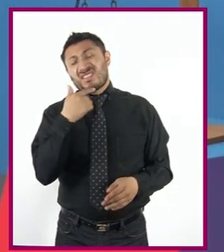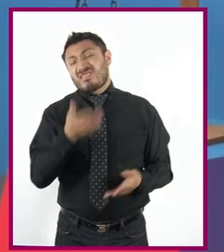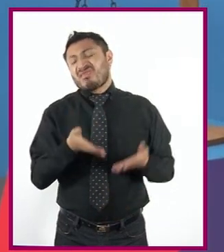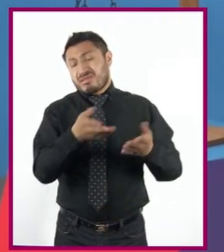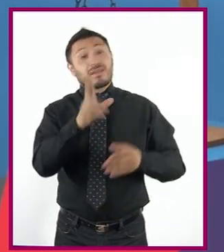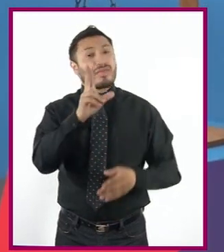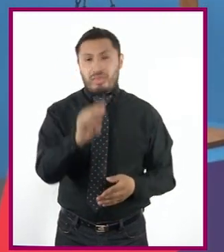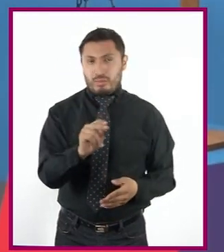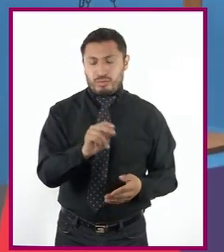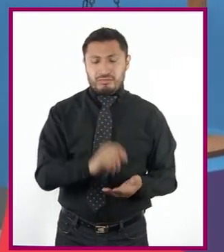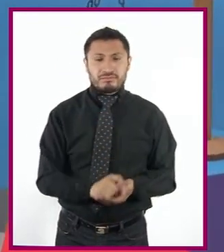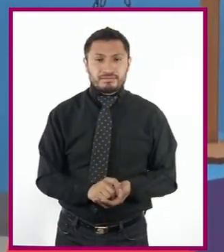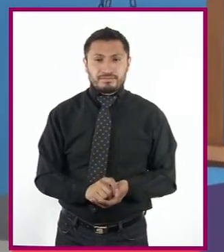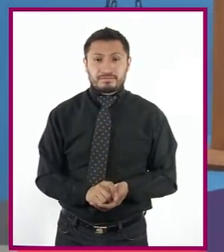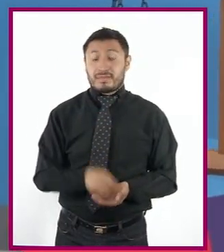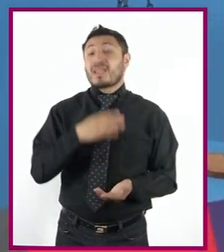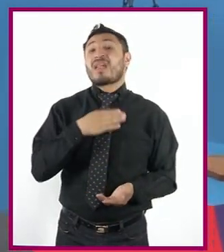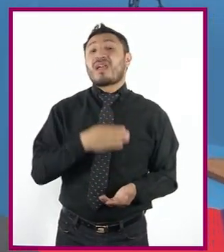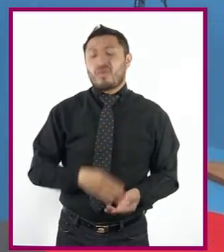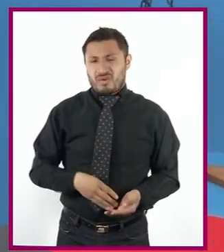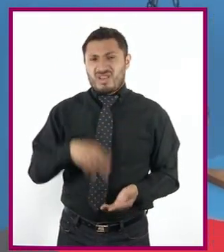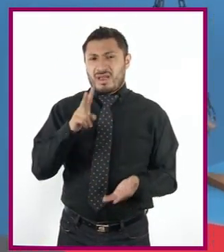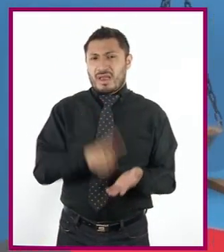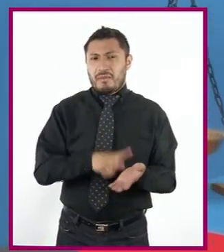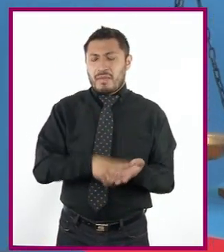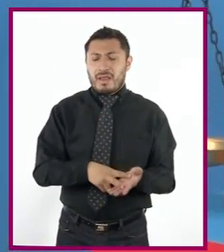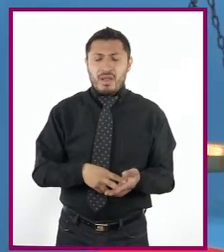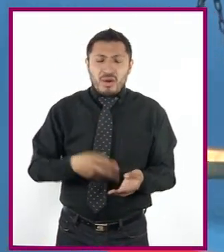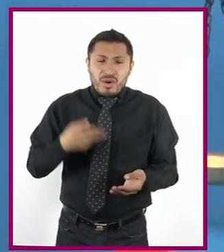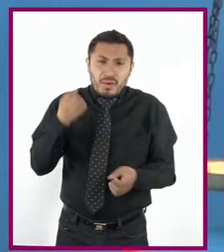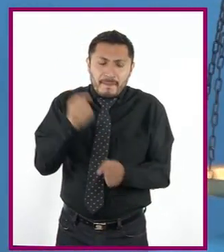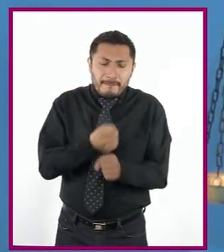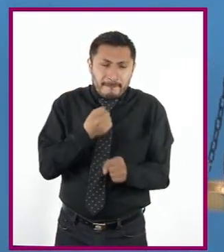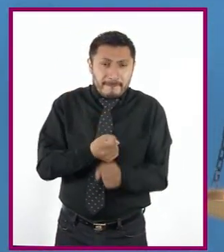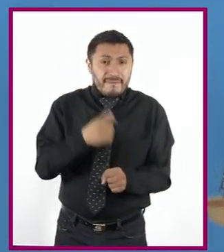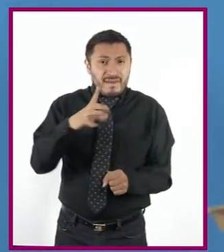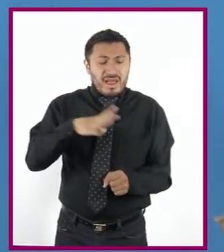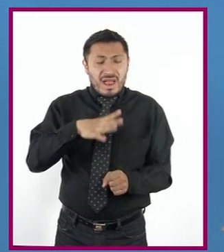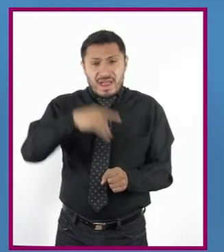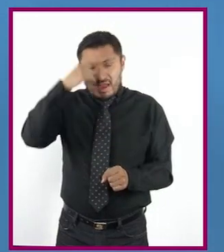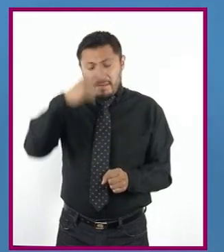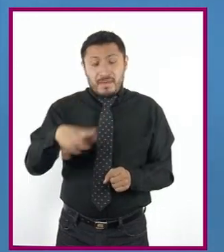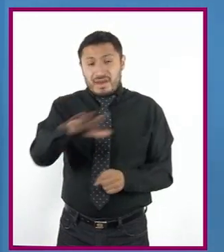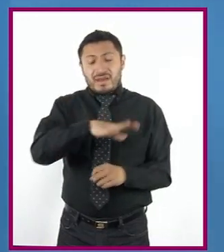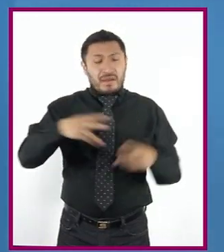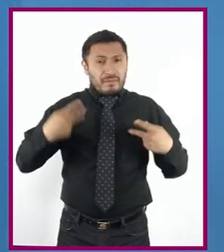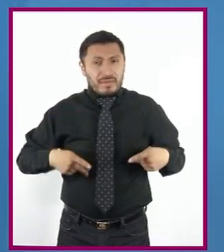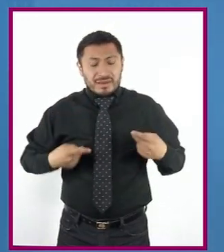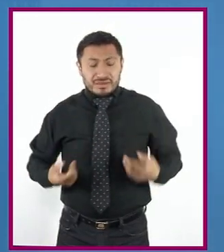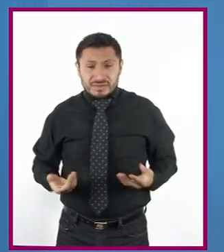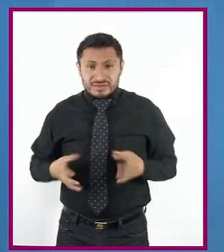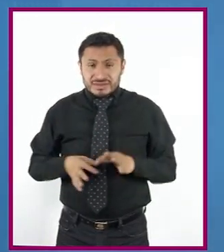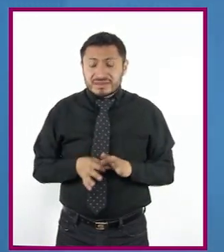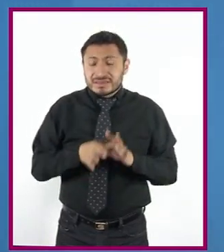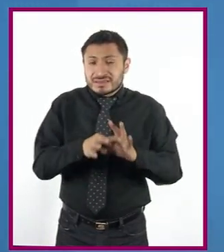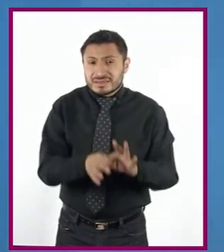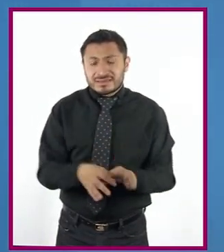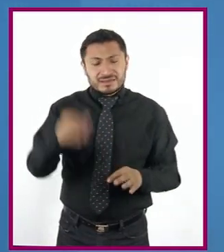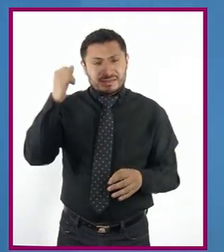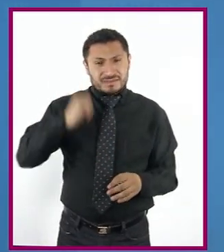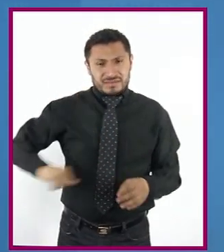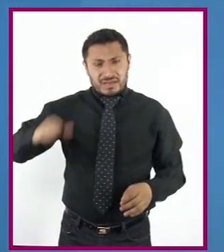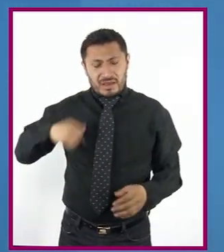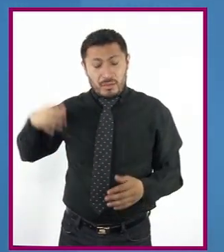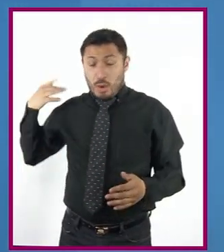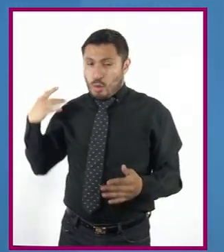La justicia es un valor y una práctica que ha acompañado a la humanidad en todas las épocas y